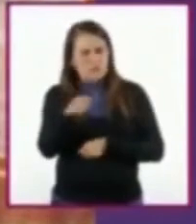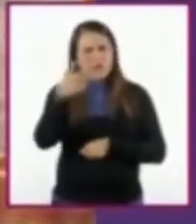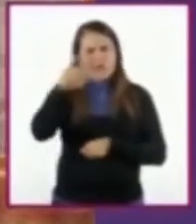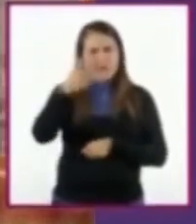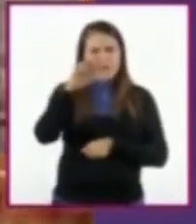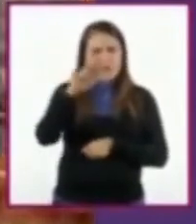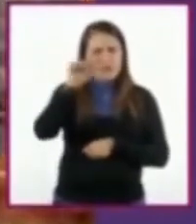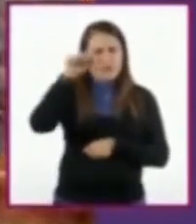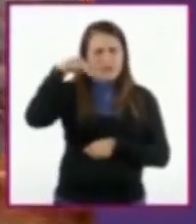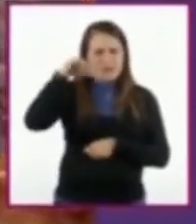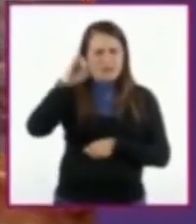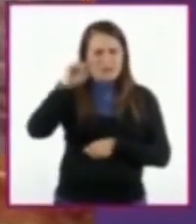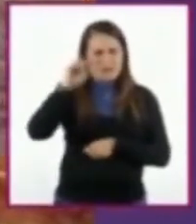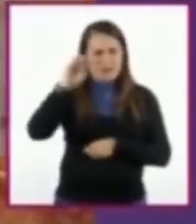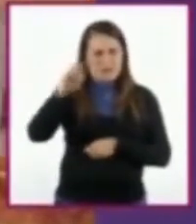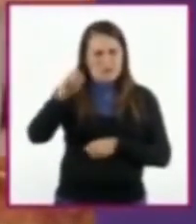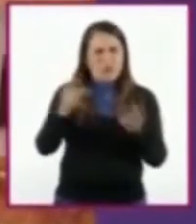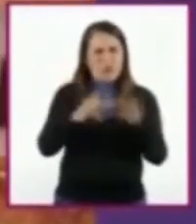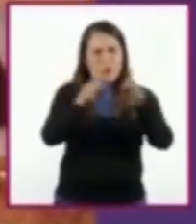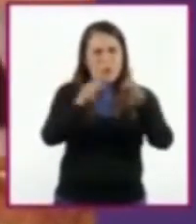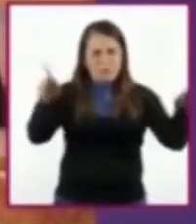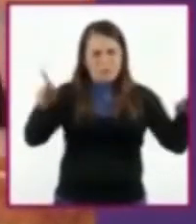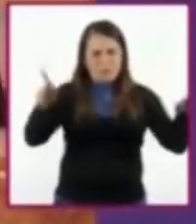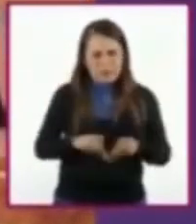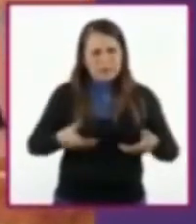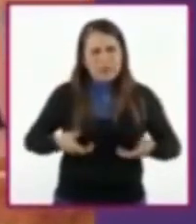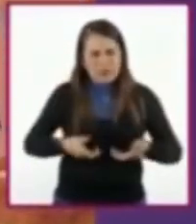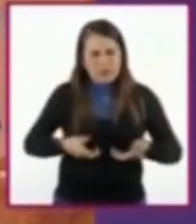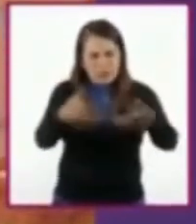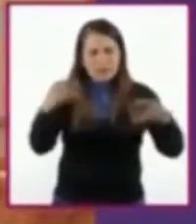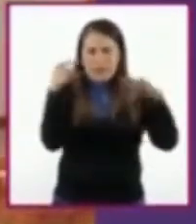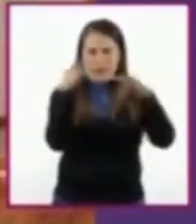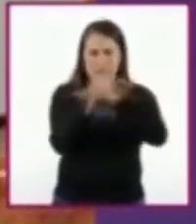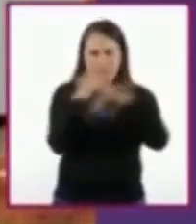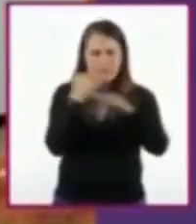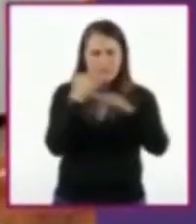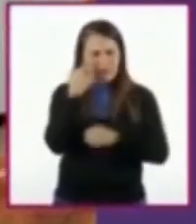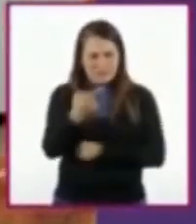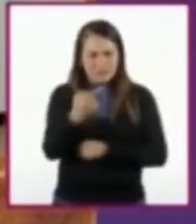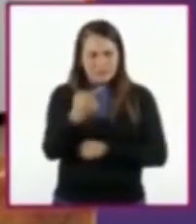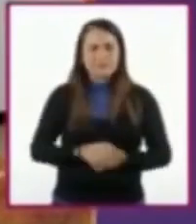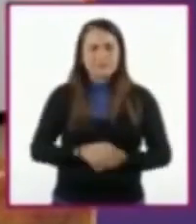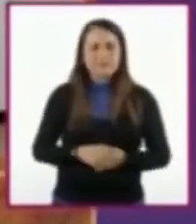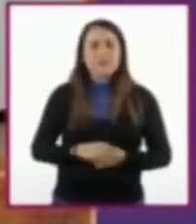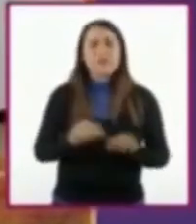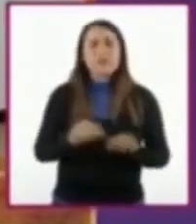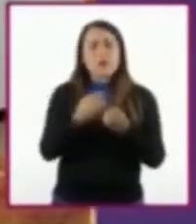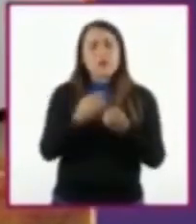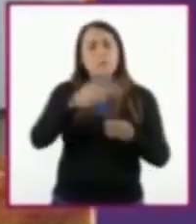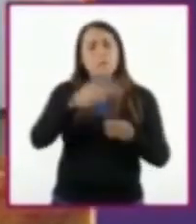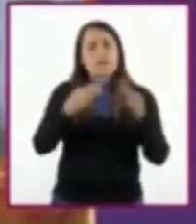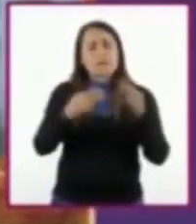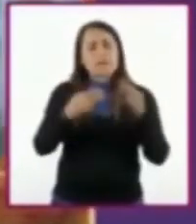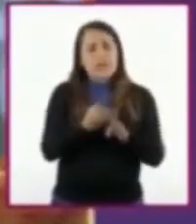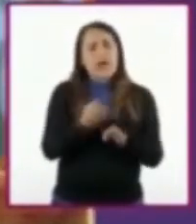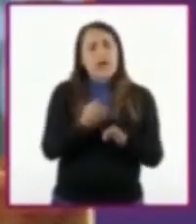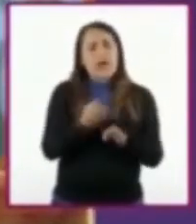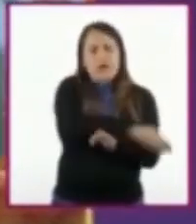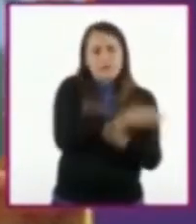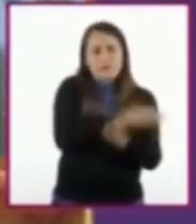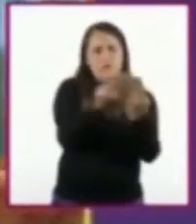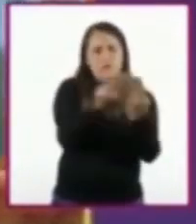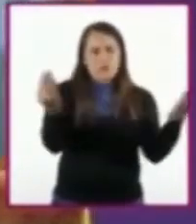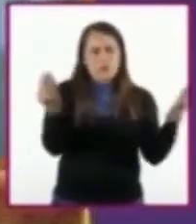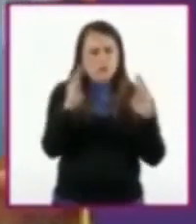para suelos o el adoquín para plazas, corredores y avenidas. También están los materiales prefabricados como los muros de